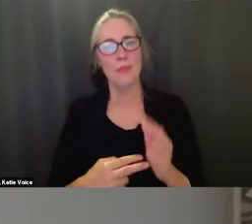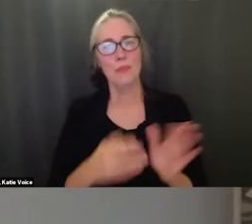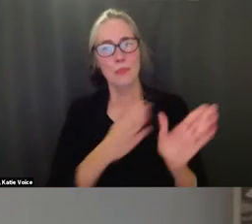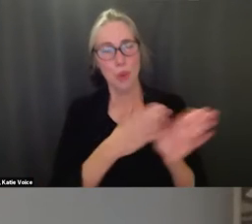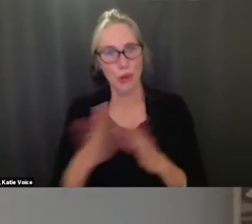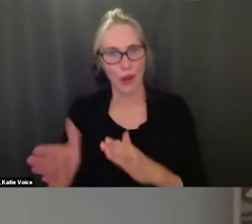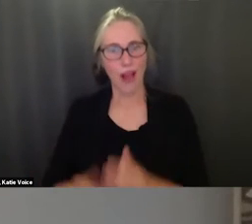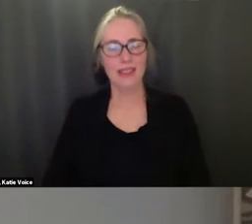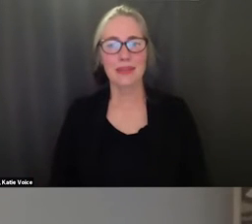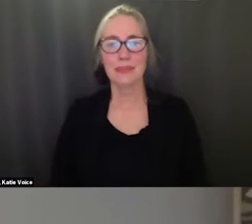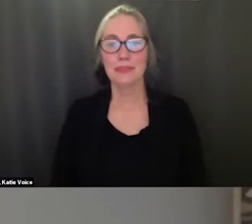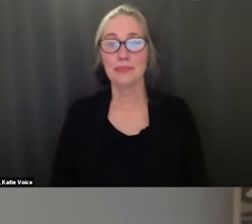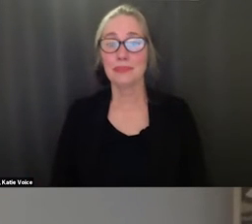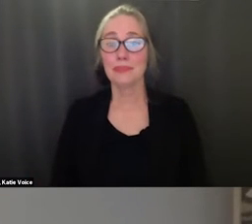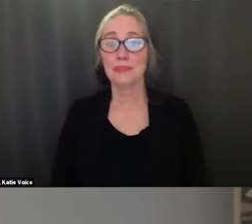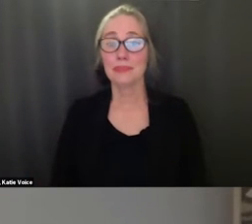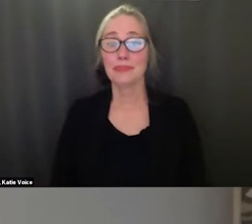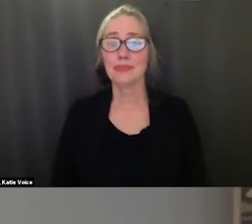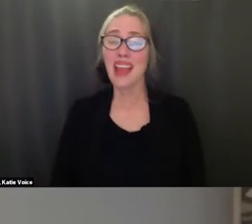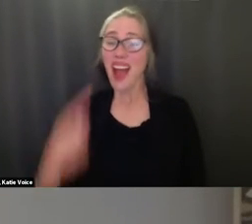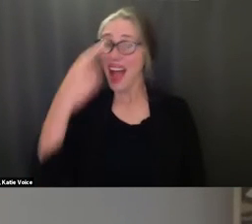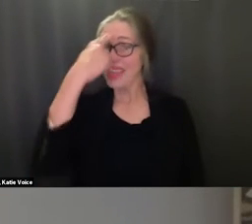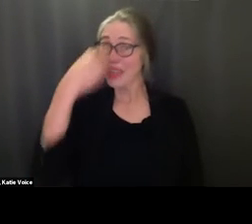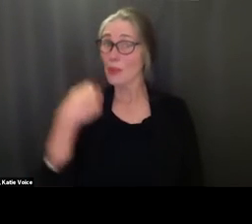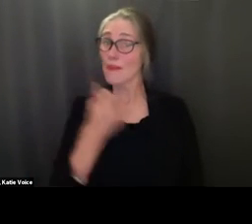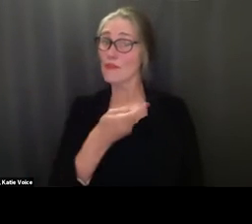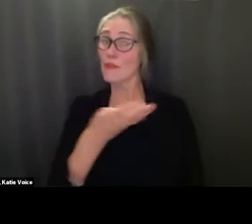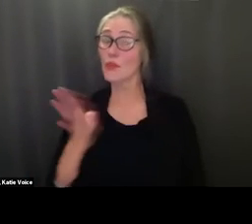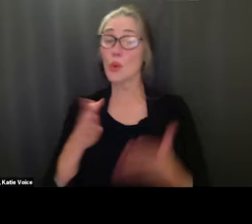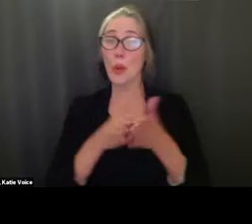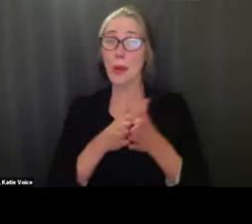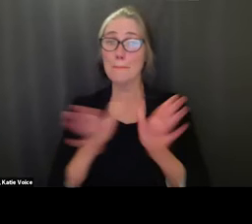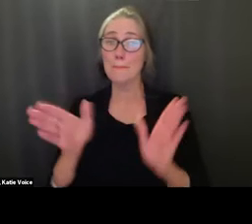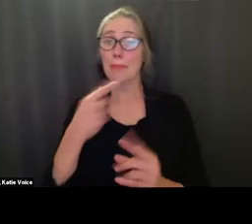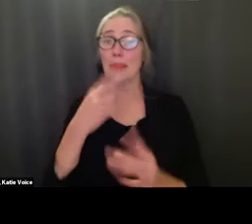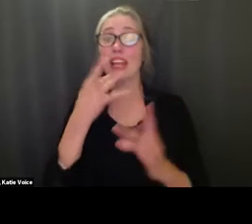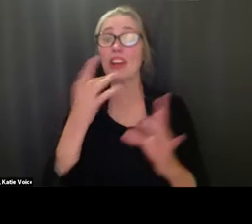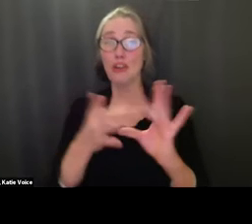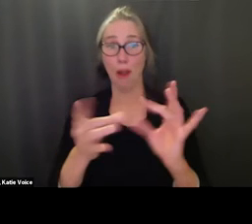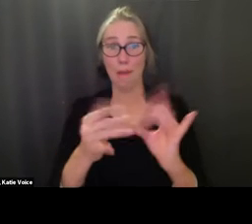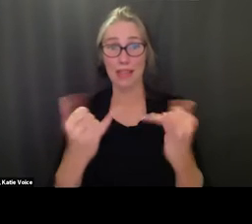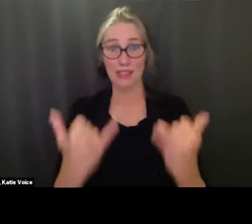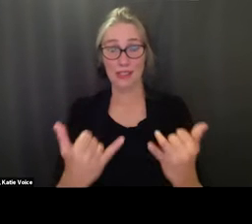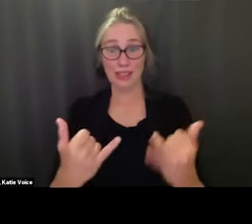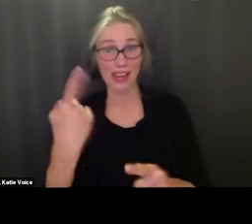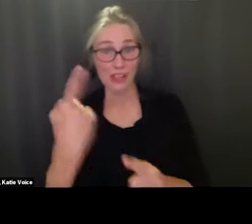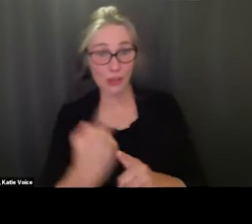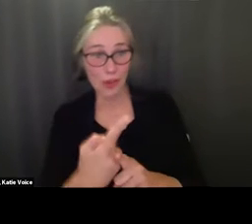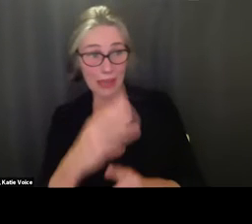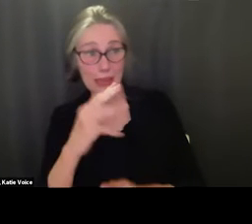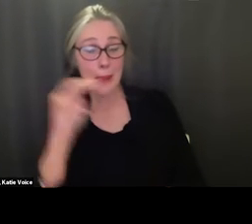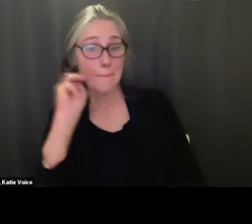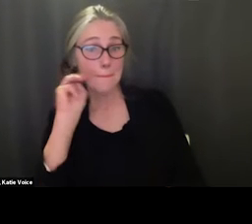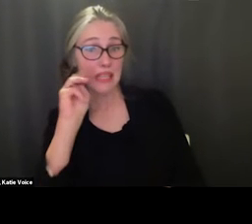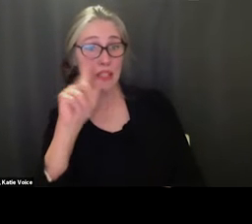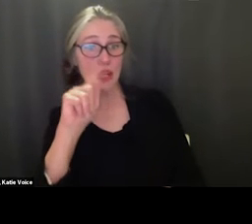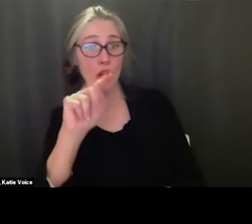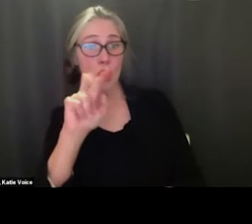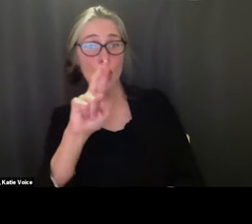Trujillo? Correcto. Buenas tardes, Presidenta Ford, miembros del Consejo. Tenemos dos comentarios públicos para este